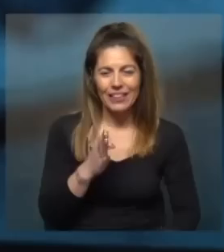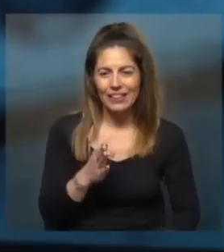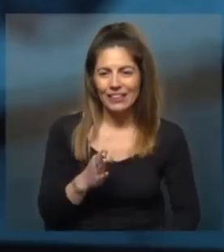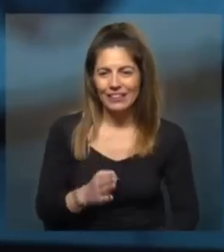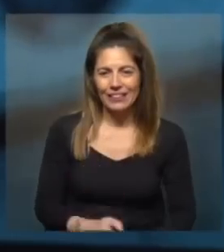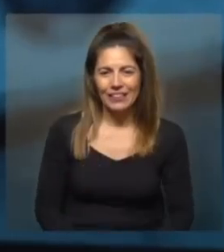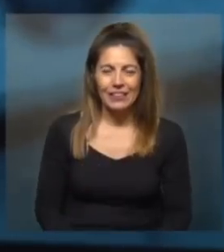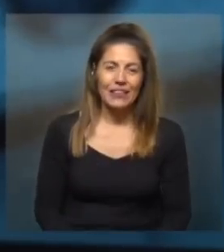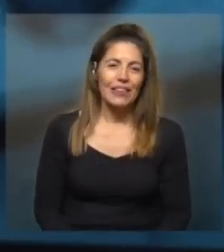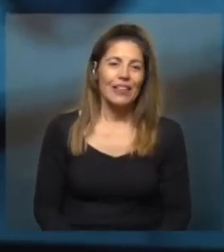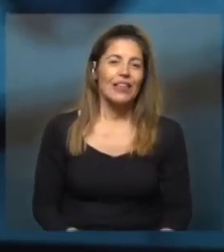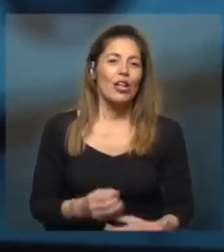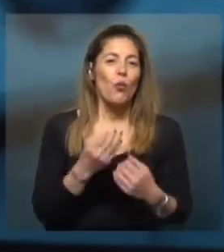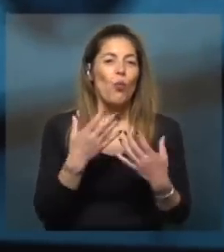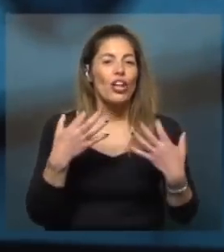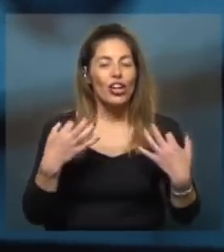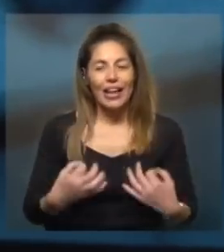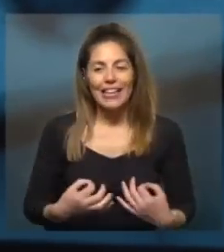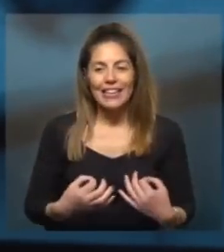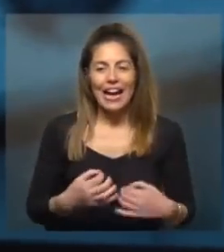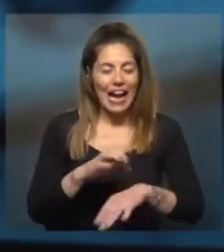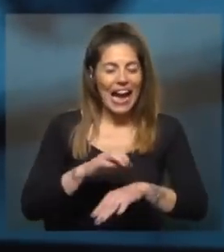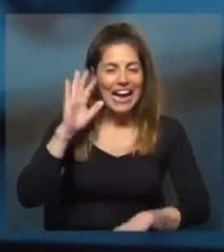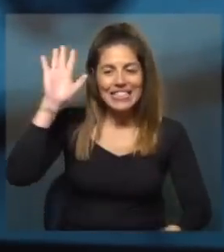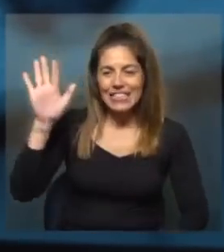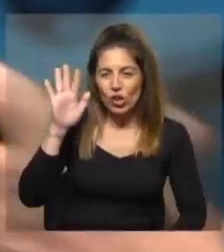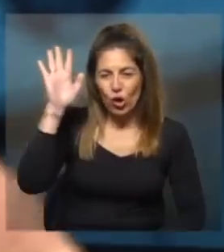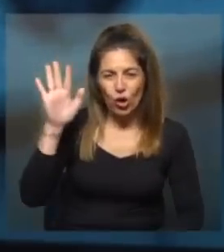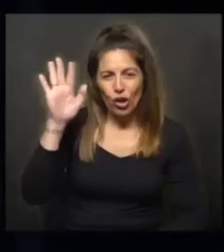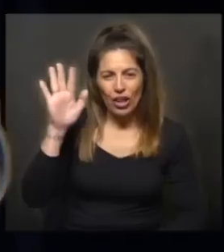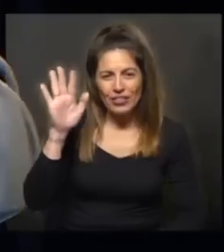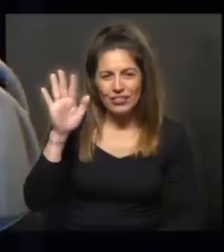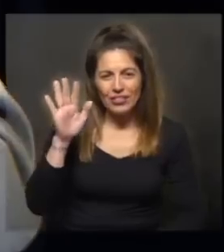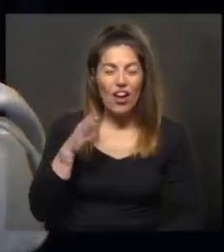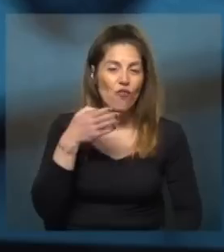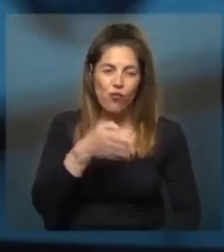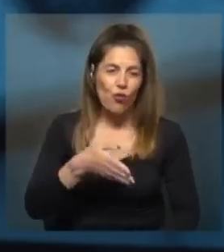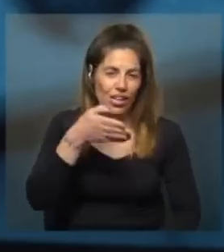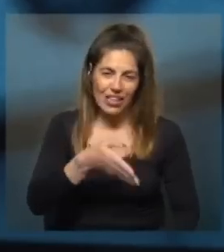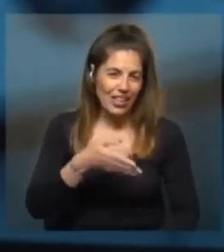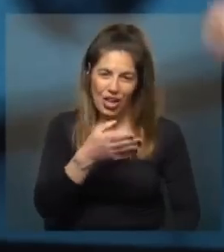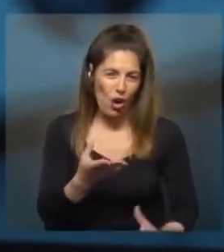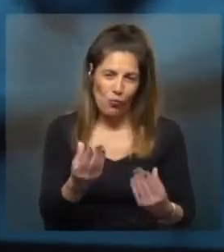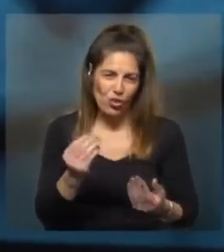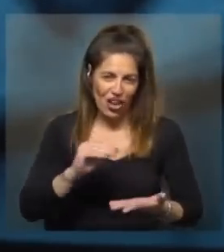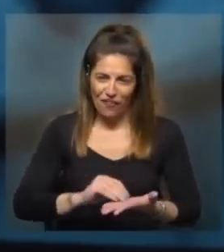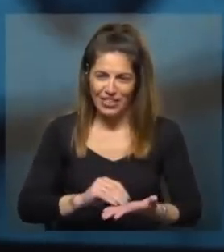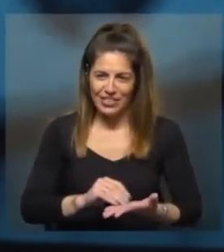Bueno en realidad a psicólogos a psicólogas he ido un montón